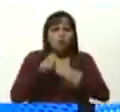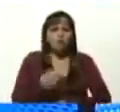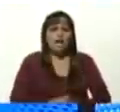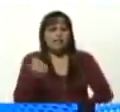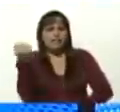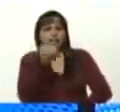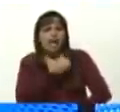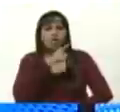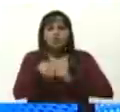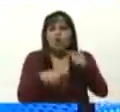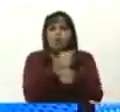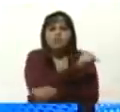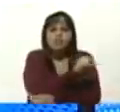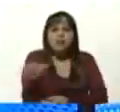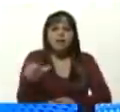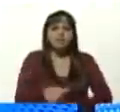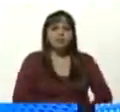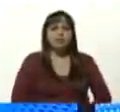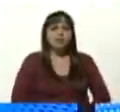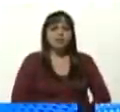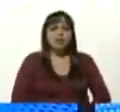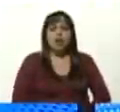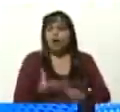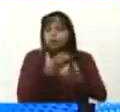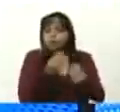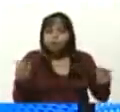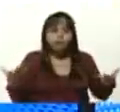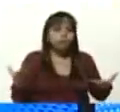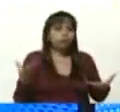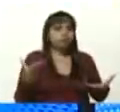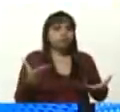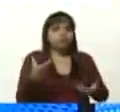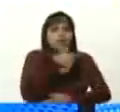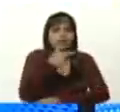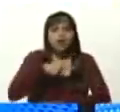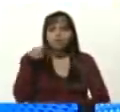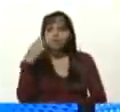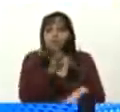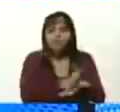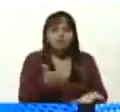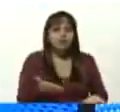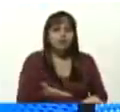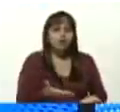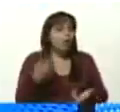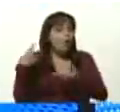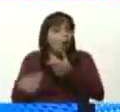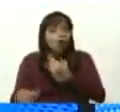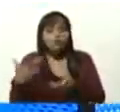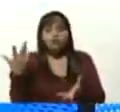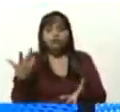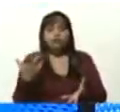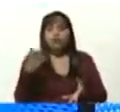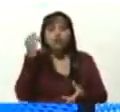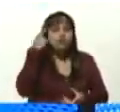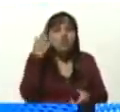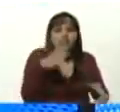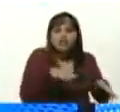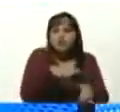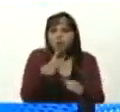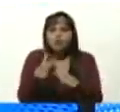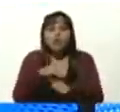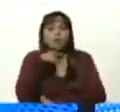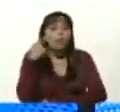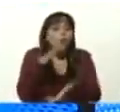Masacres todas las semanas, cientos de asesinados, decenas de desaparecidos,